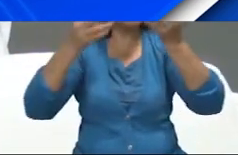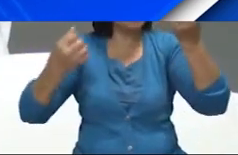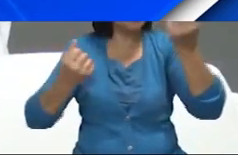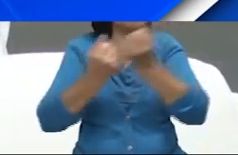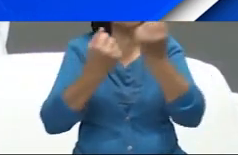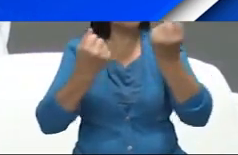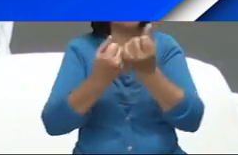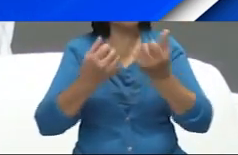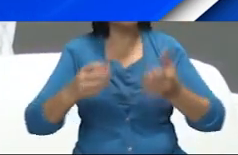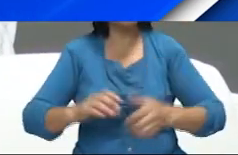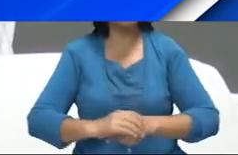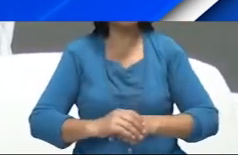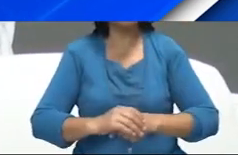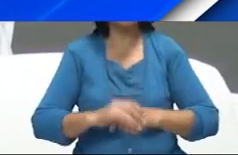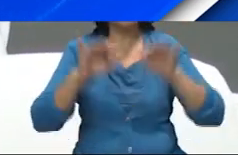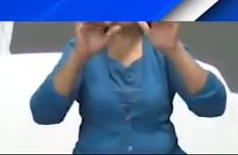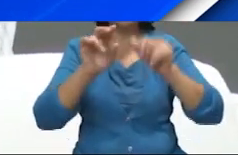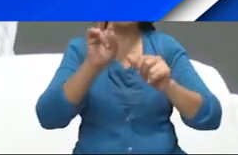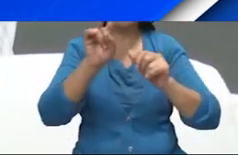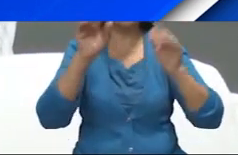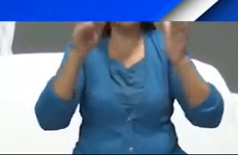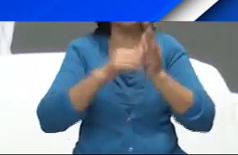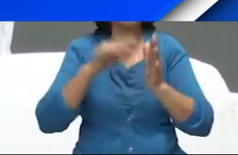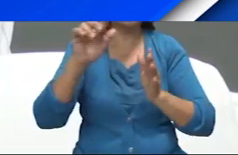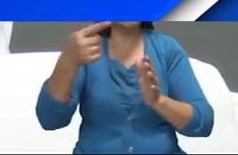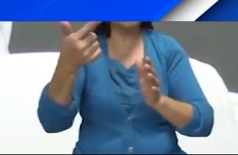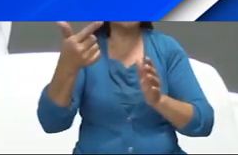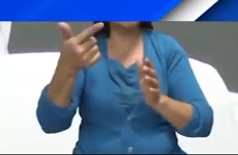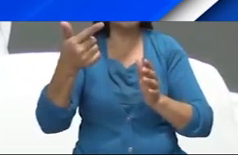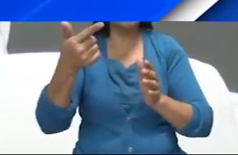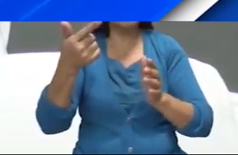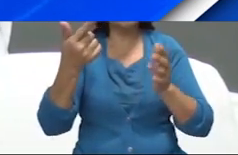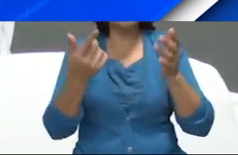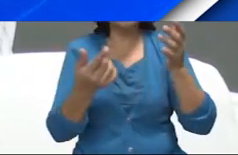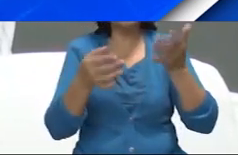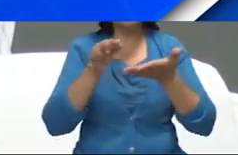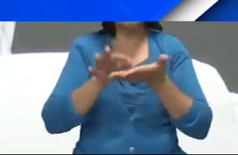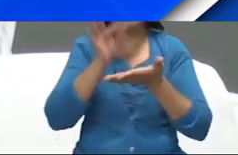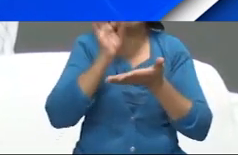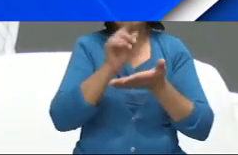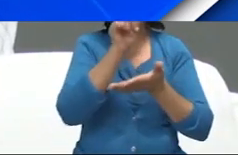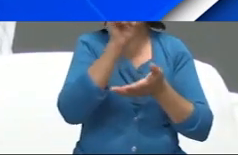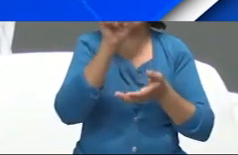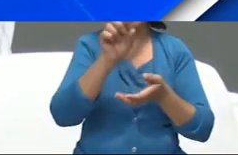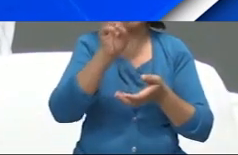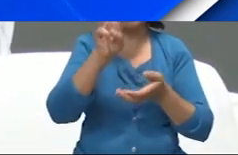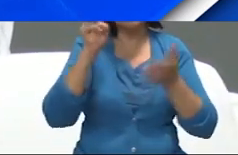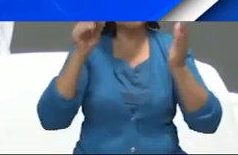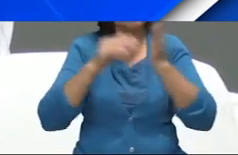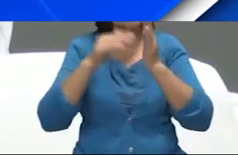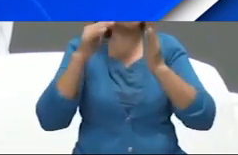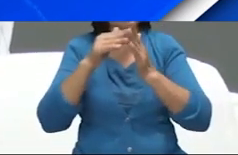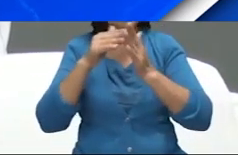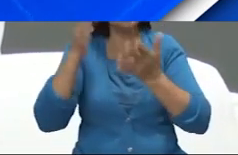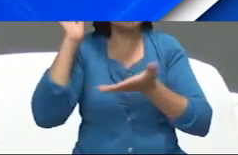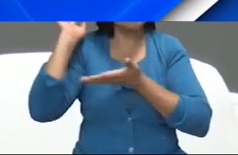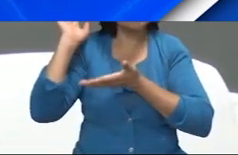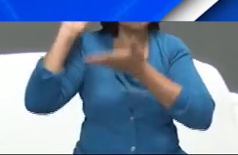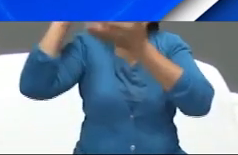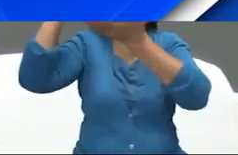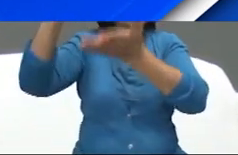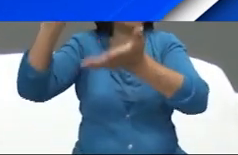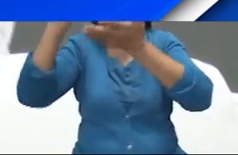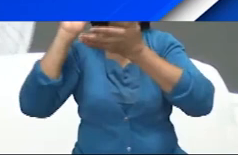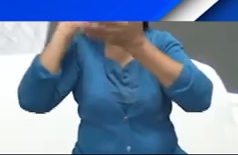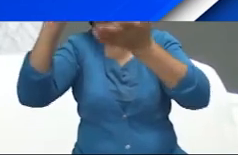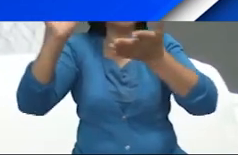sostenido, ya que en el año 2007 la producción de café fue de 1.3 millones de quintales, a